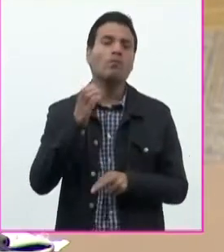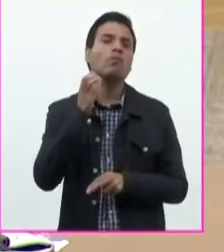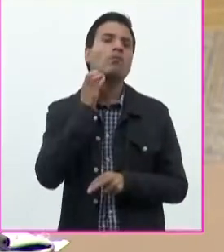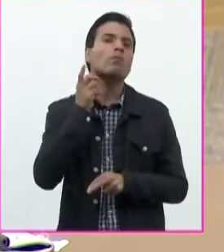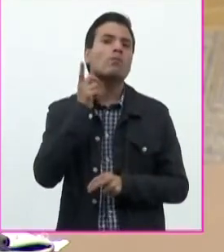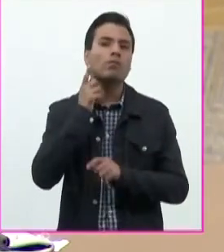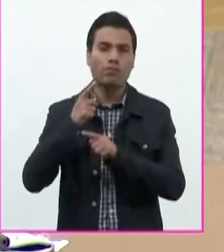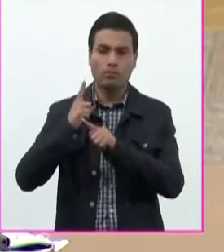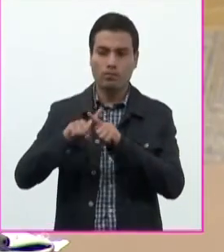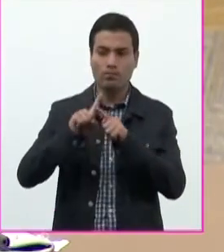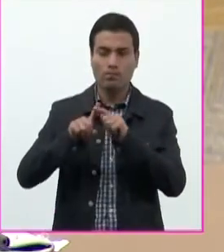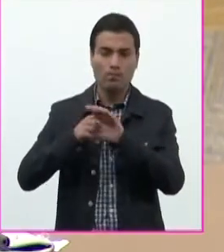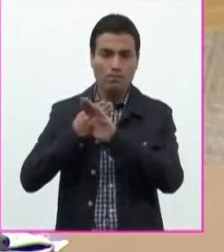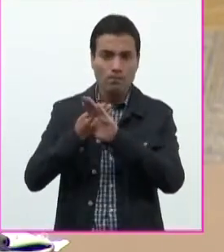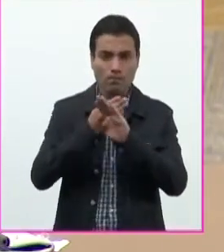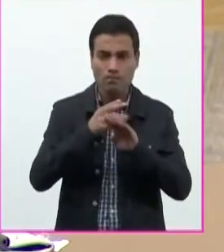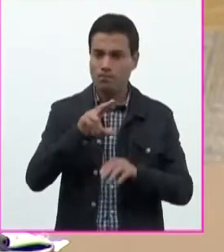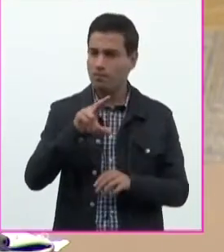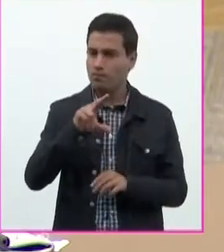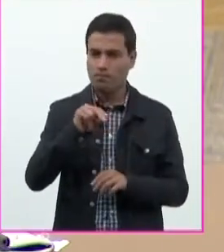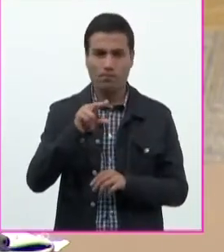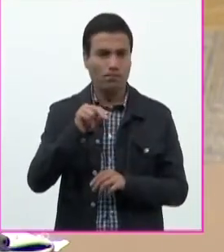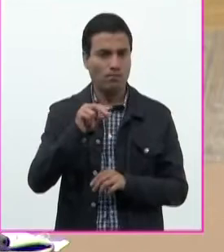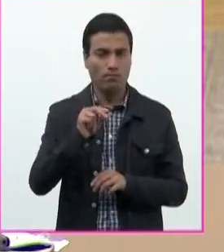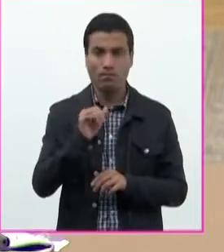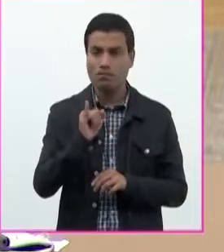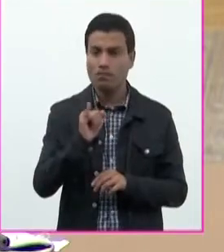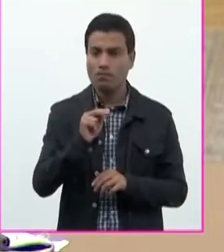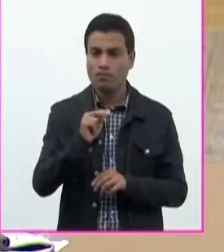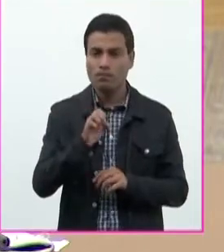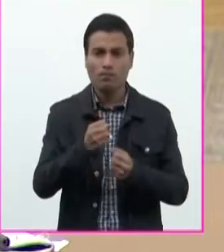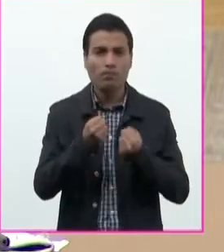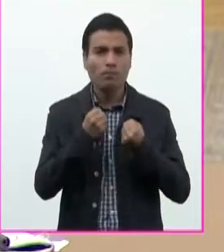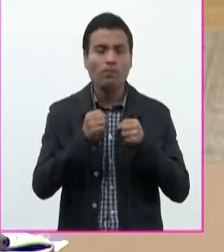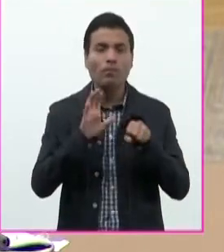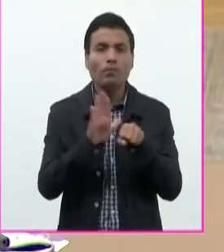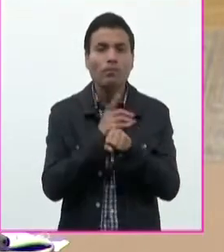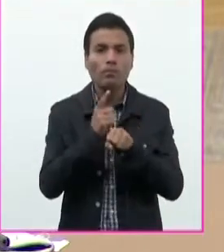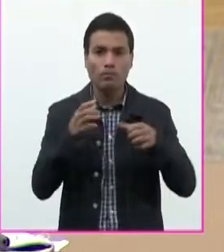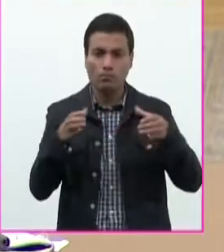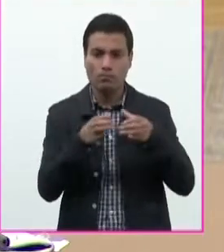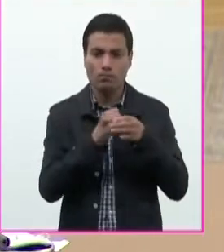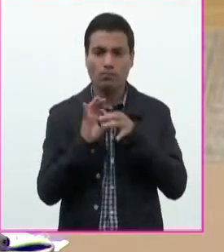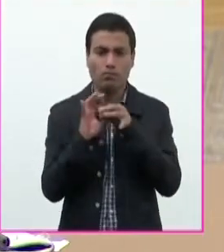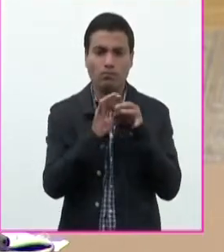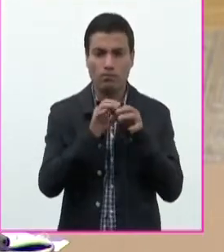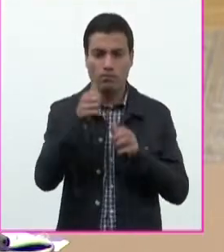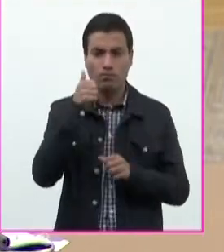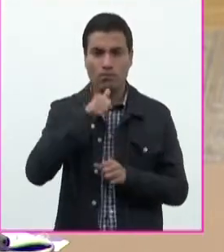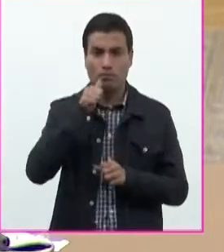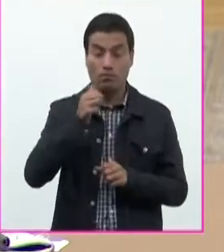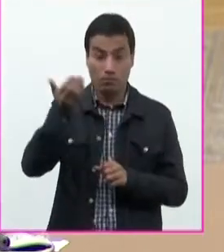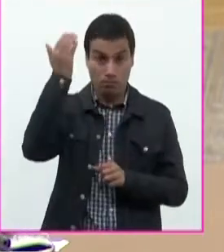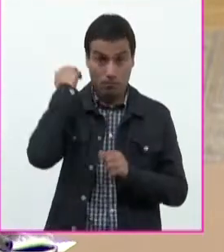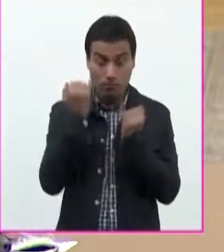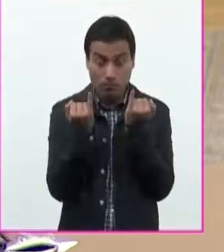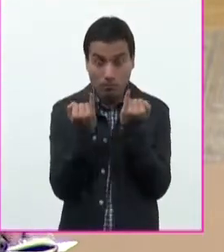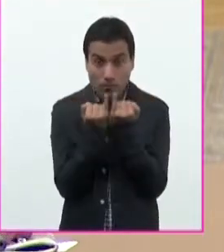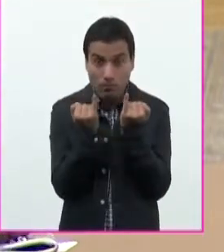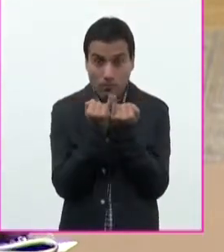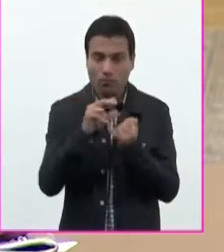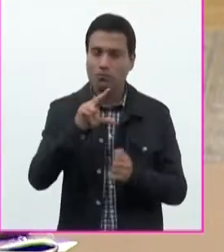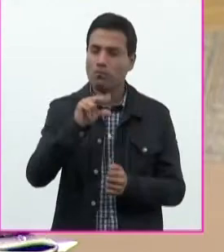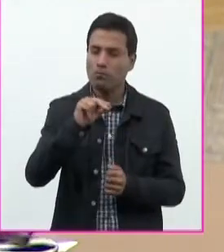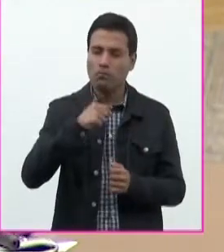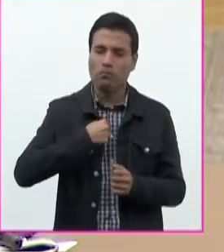este sentido la fortaleza del INE justamente radica en la unidad. No fue así siempre, tocó todavía